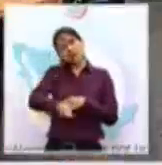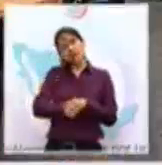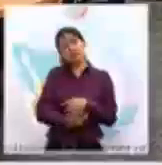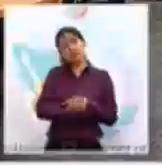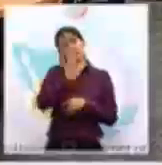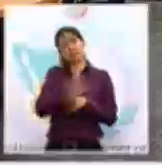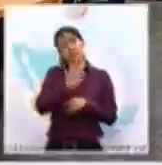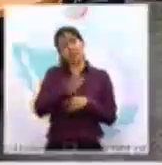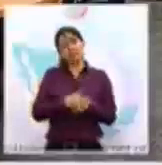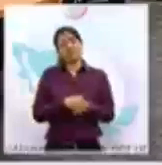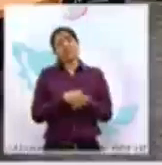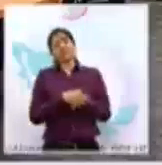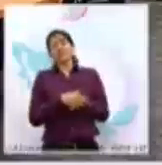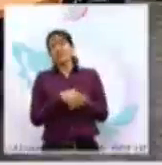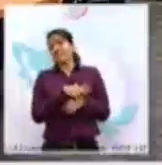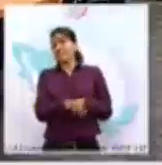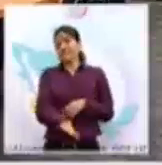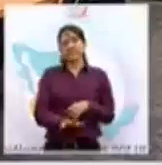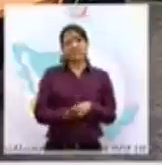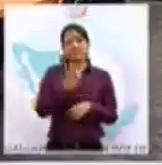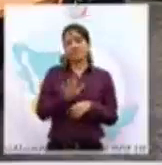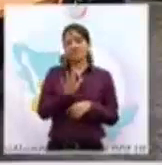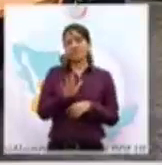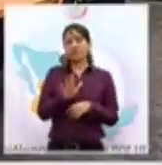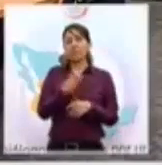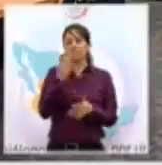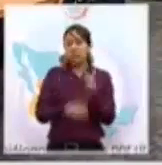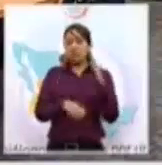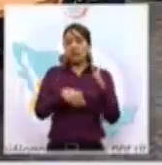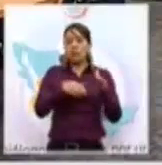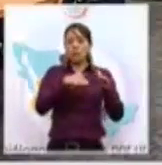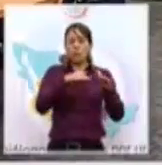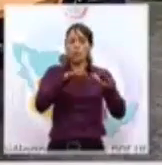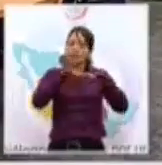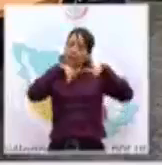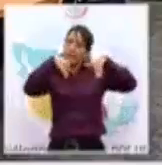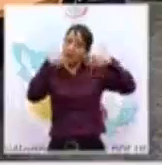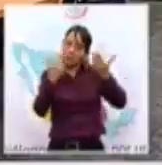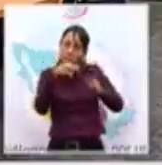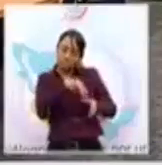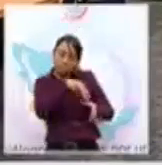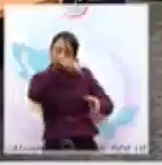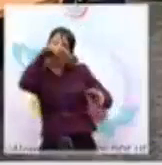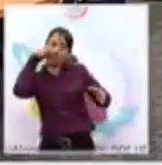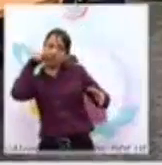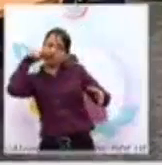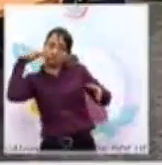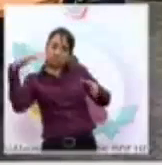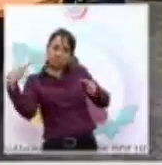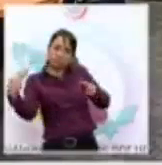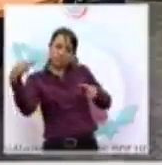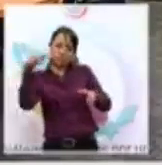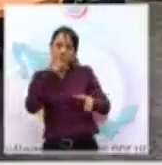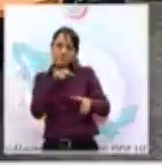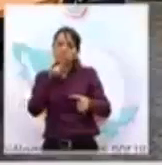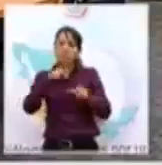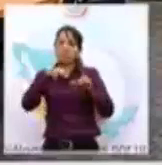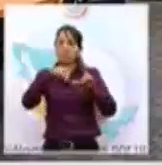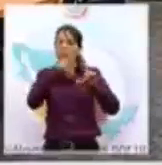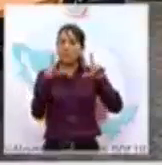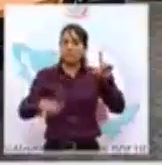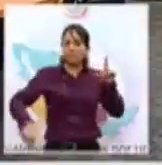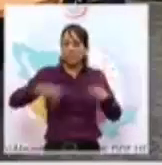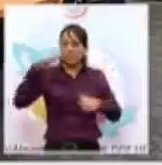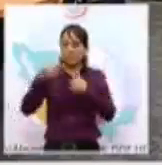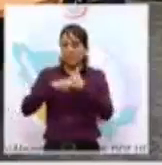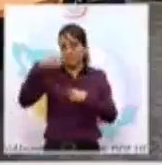que dejar de ser mexicanos, algo así. Y yo quisiera, hay muchos, ¿no?, hay muchos libros, de hecho pueden salir aquí a varias